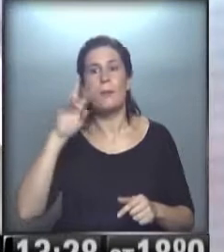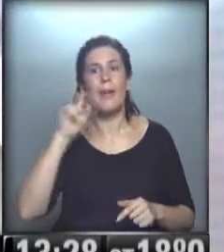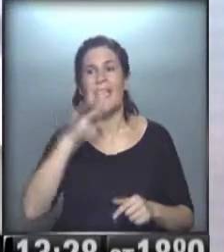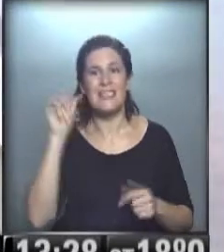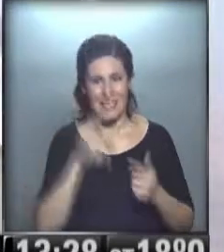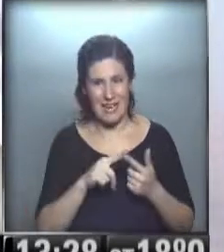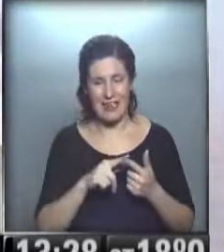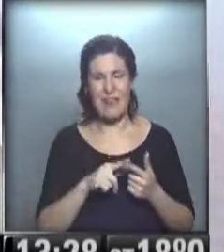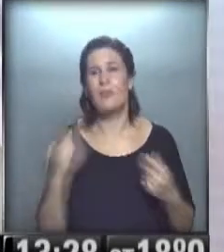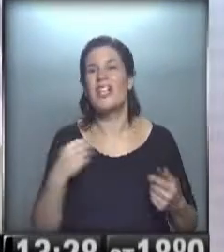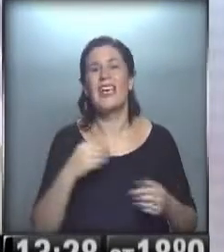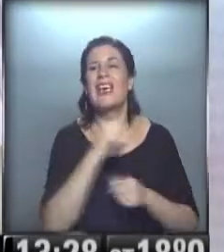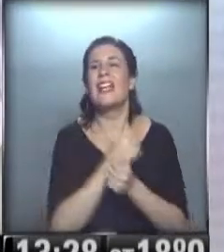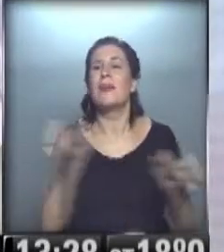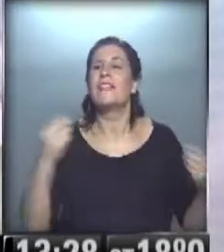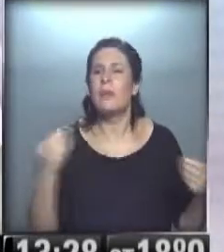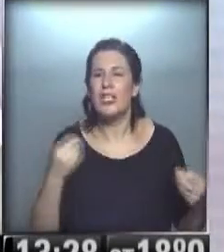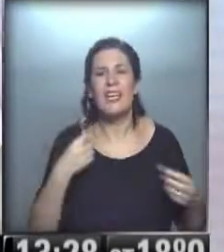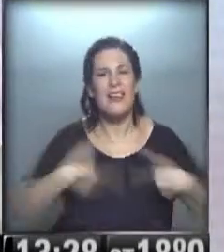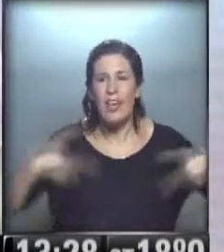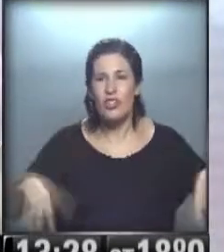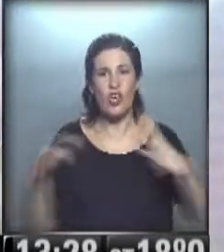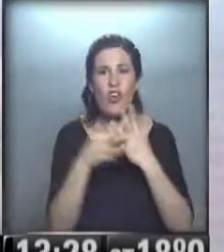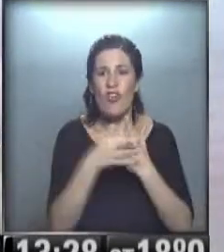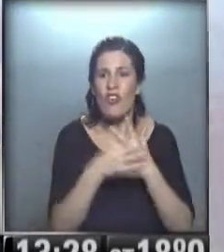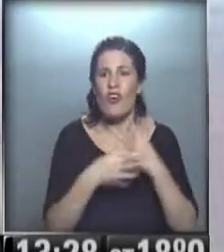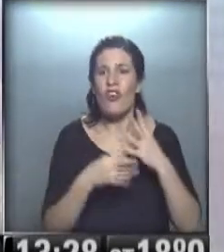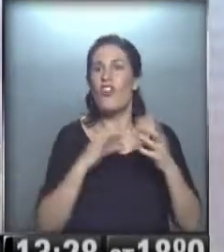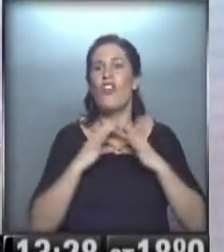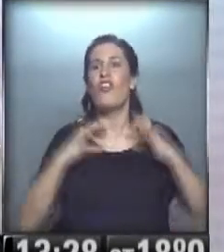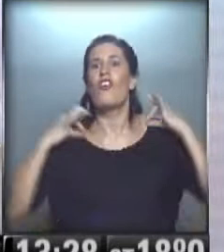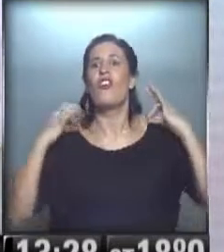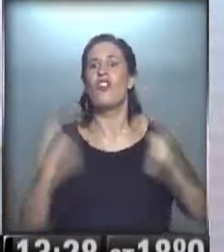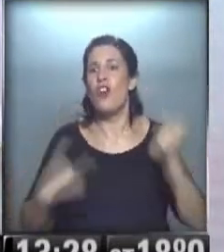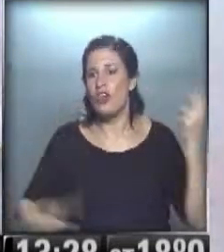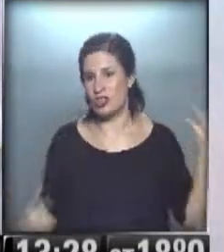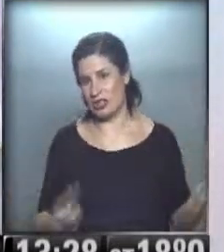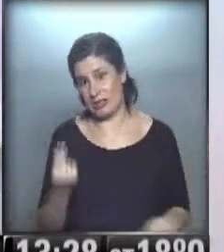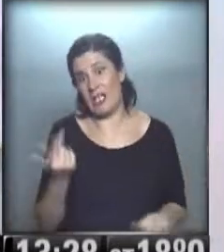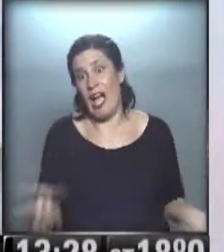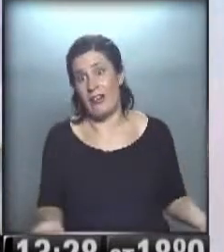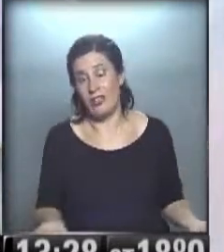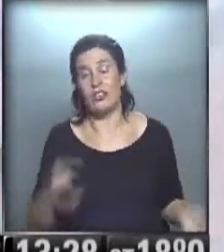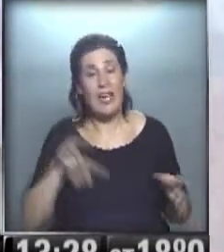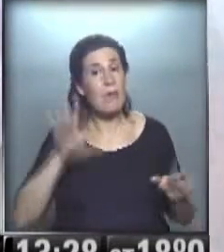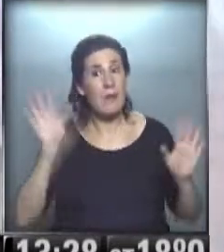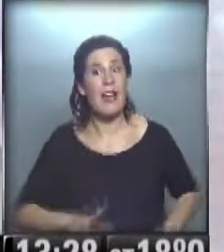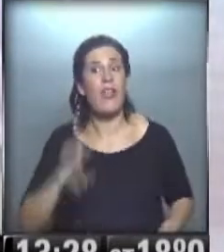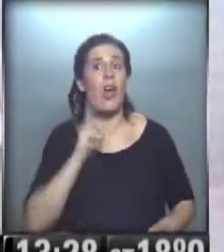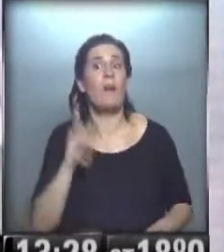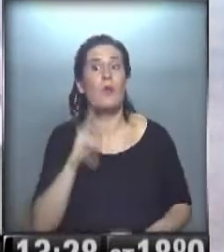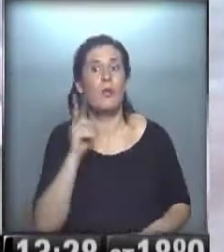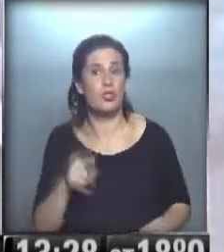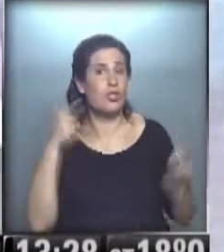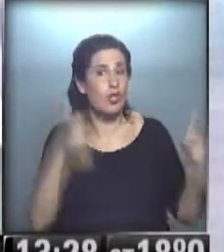operativo simulado, pero estuvo ahí, no se veía mucho, que la policía de civil, que creían y creen todavía que había